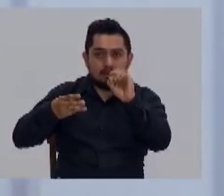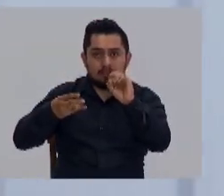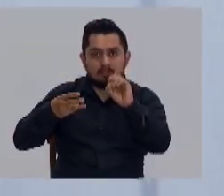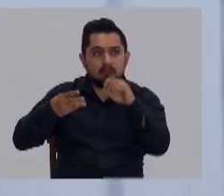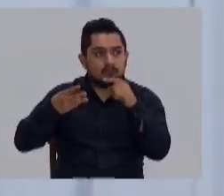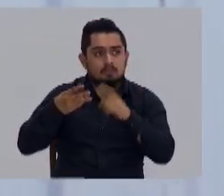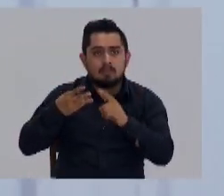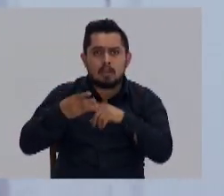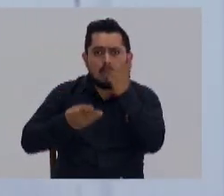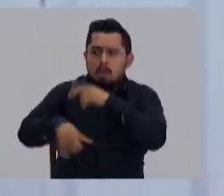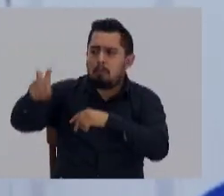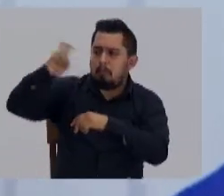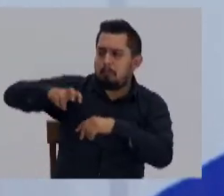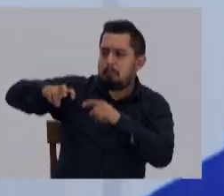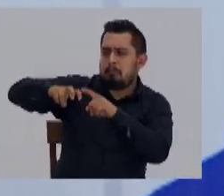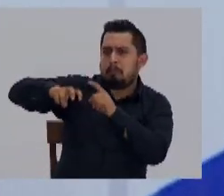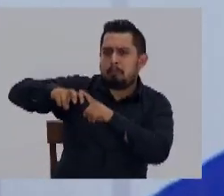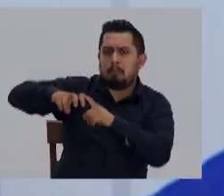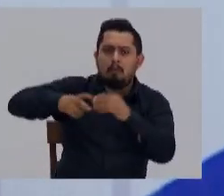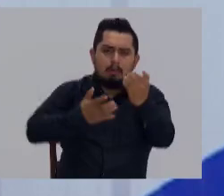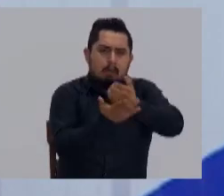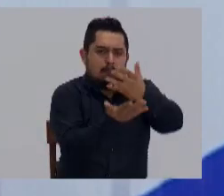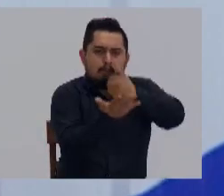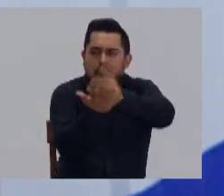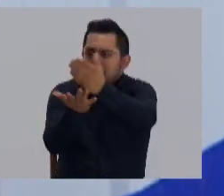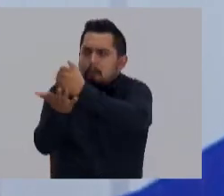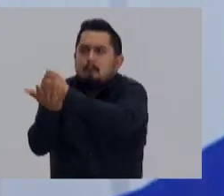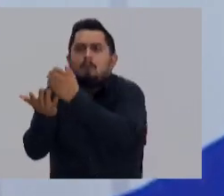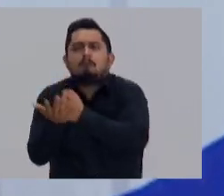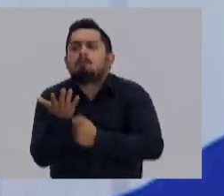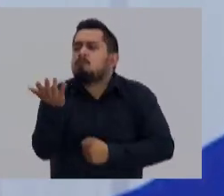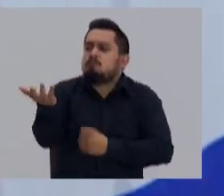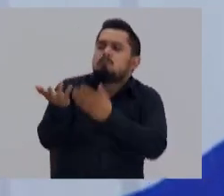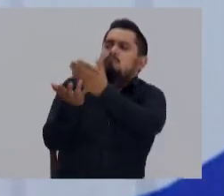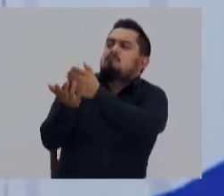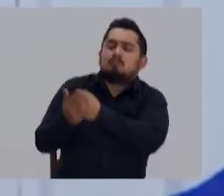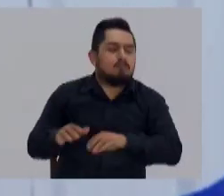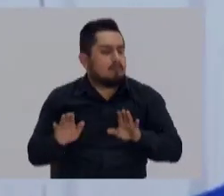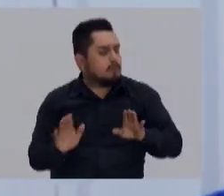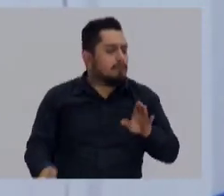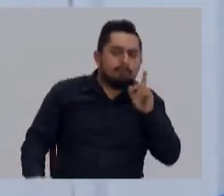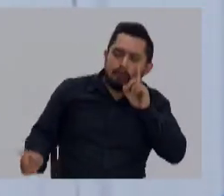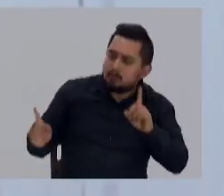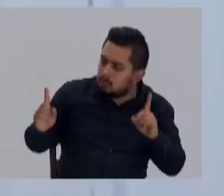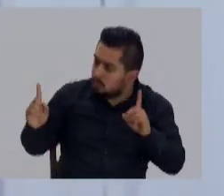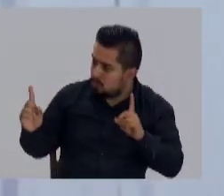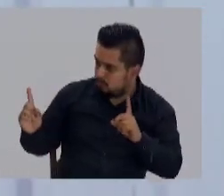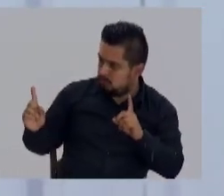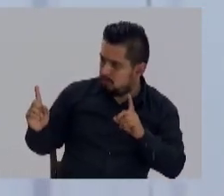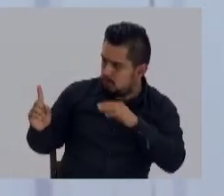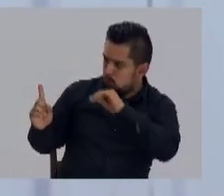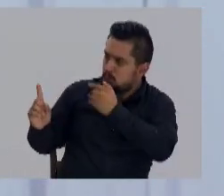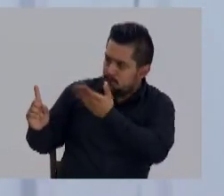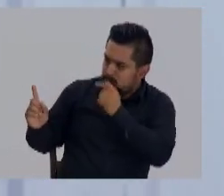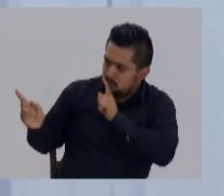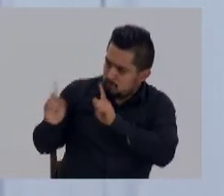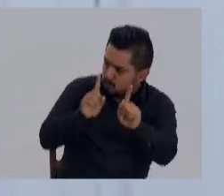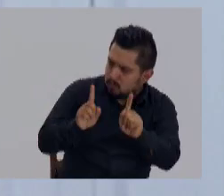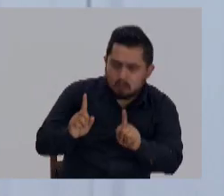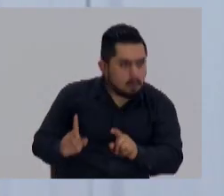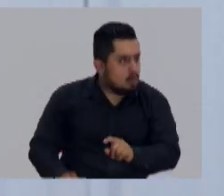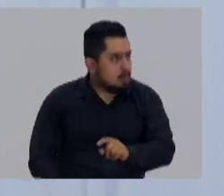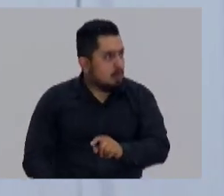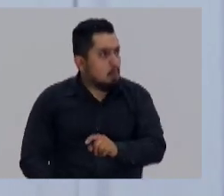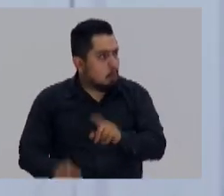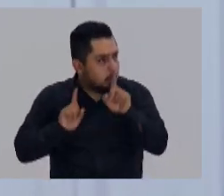Ahí lo vio sentado, cobrando más de la cuenta. ¿Y qué le dijo? Sígueme.